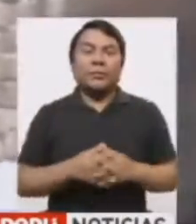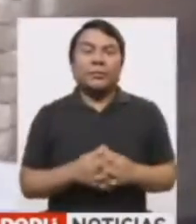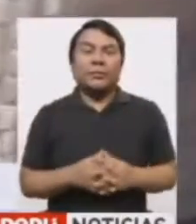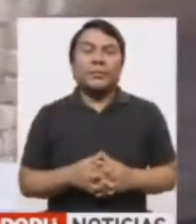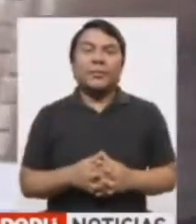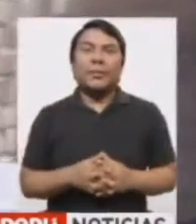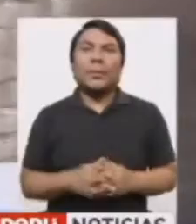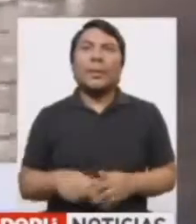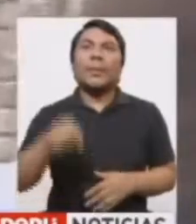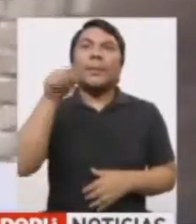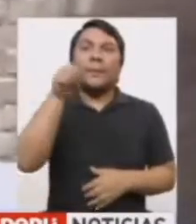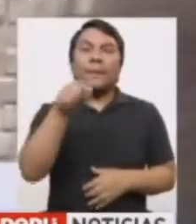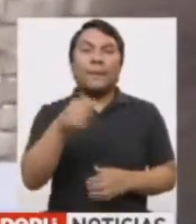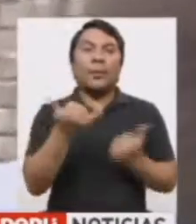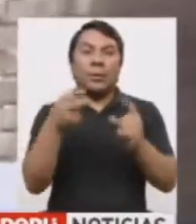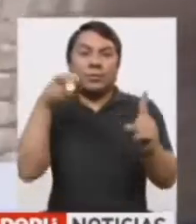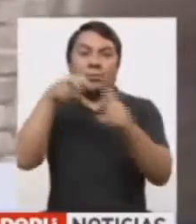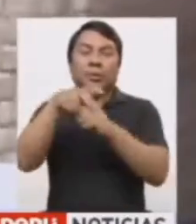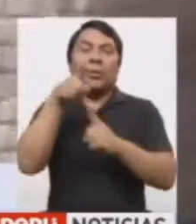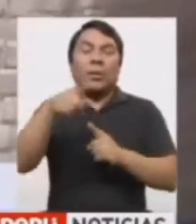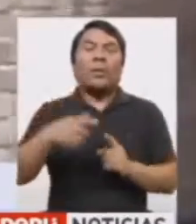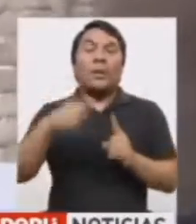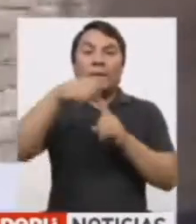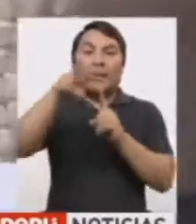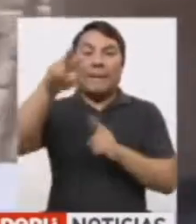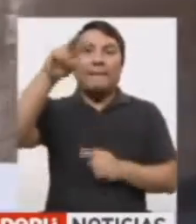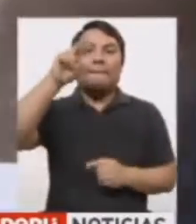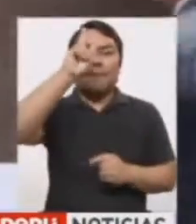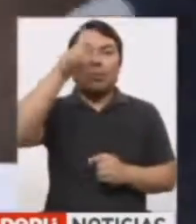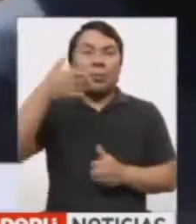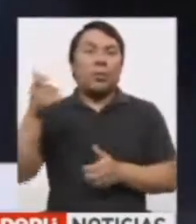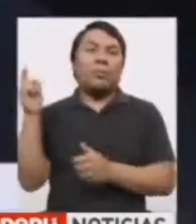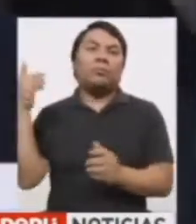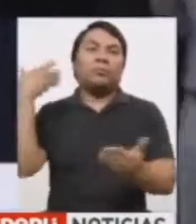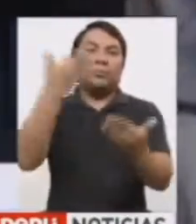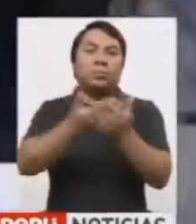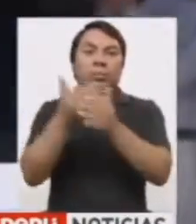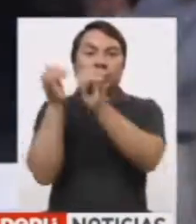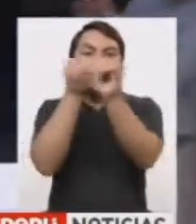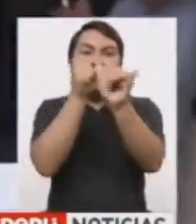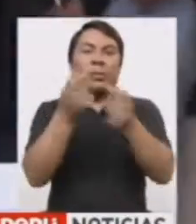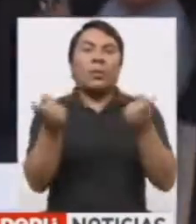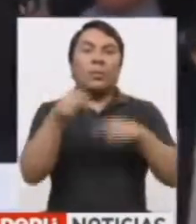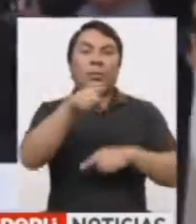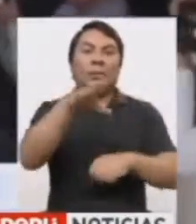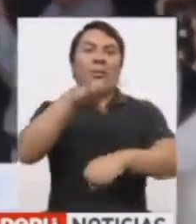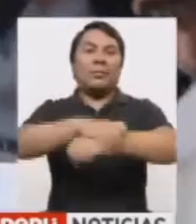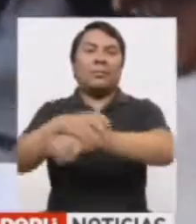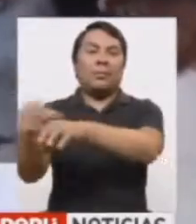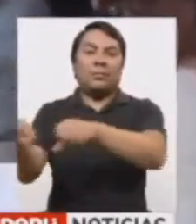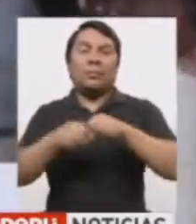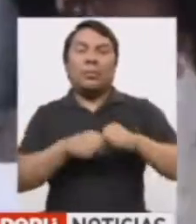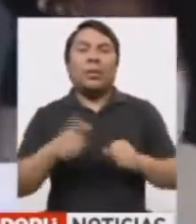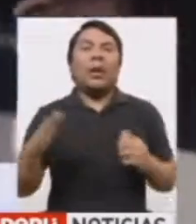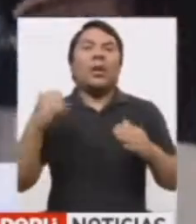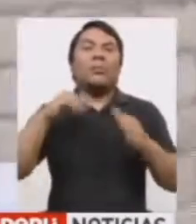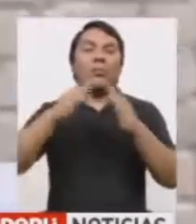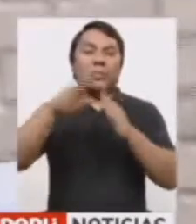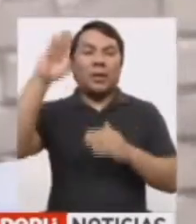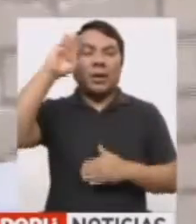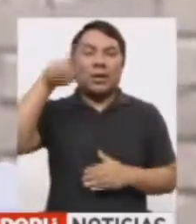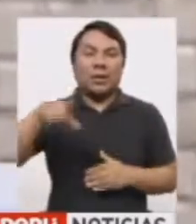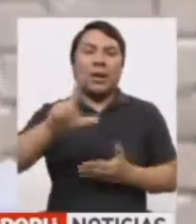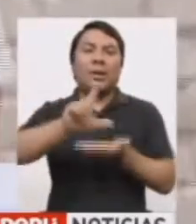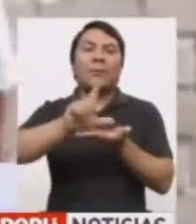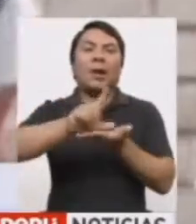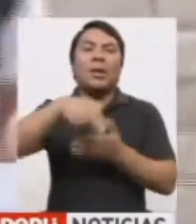Estos son los precisos momentos en que TV Perú capta al cantante Ronnie García cuando era llevado a la carceleta del Poder Judicial de Lima Norte.